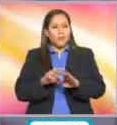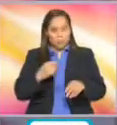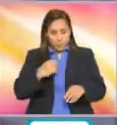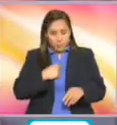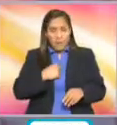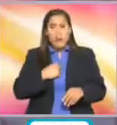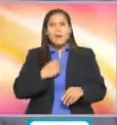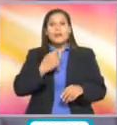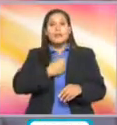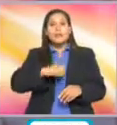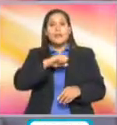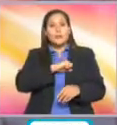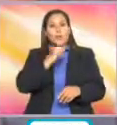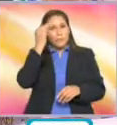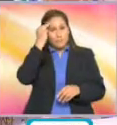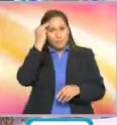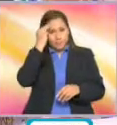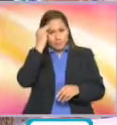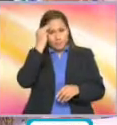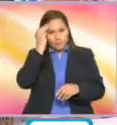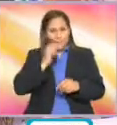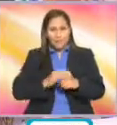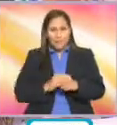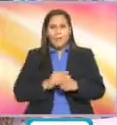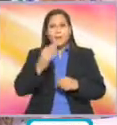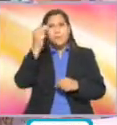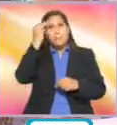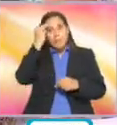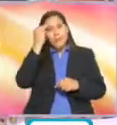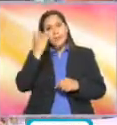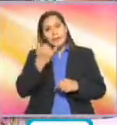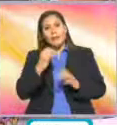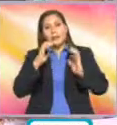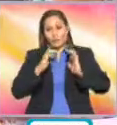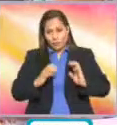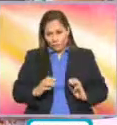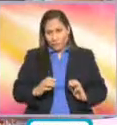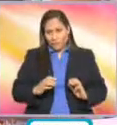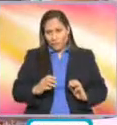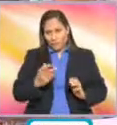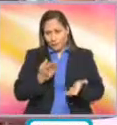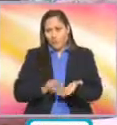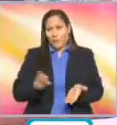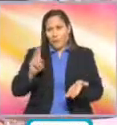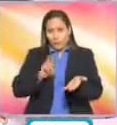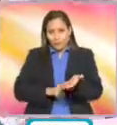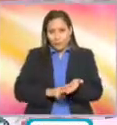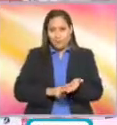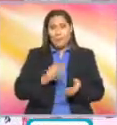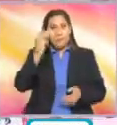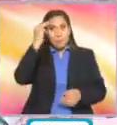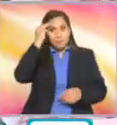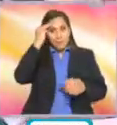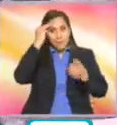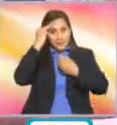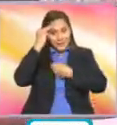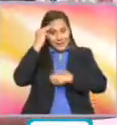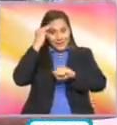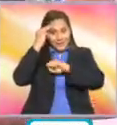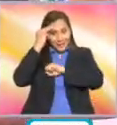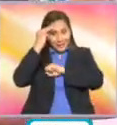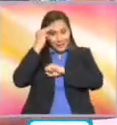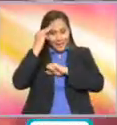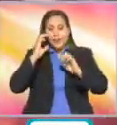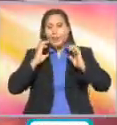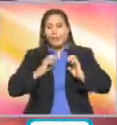salud mental, ¿no? Sí. Porque también, bueno, pues mente y cuerpo, ¿no? Entonces, Hasta está Un la frase, conjunto. ¿no? Mente sana en cuerpo En sano. cuerpo ándale.